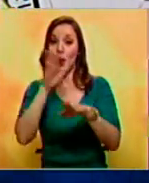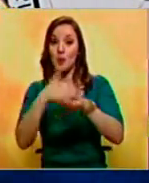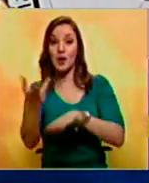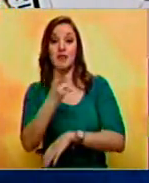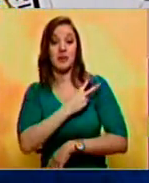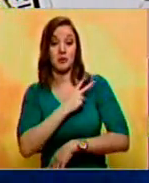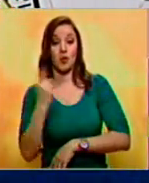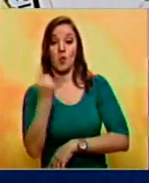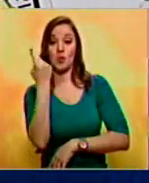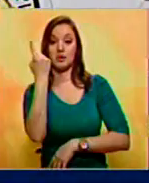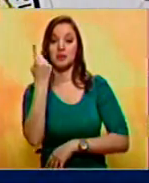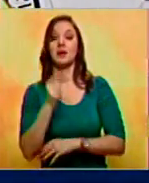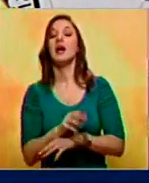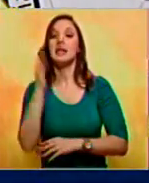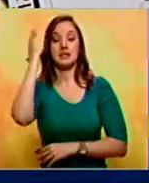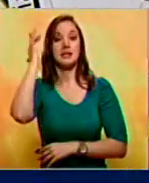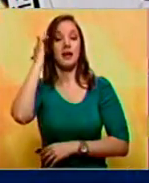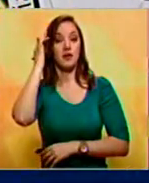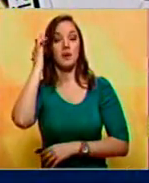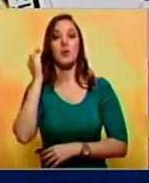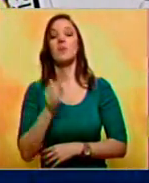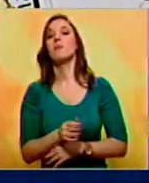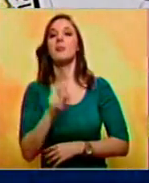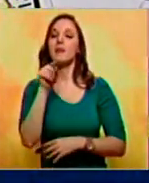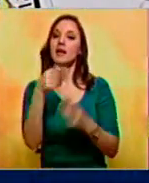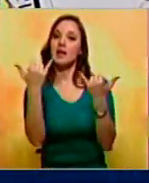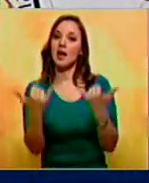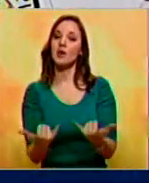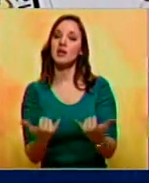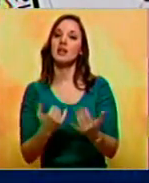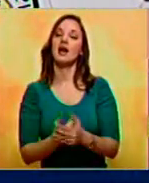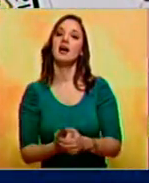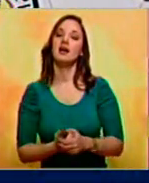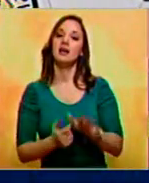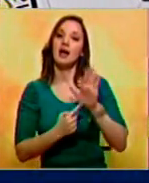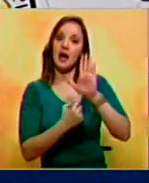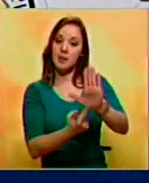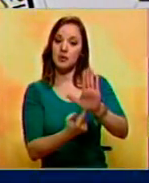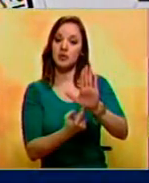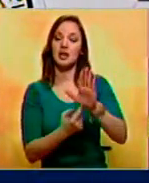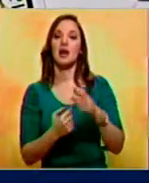Venevisión, eso lo sabemos, pero en esta oportunidad han mostrado un